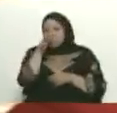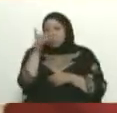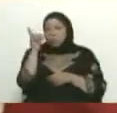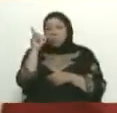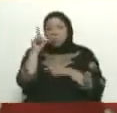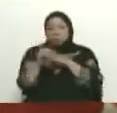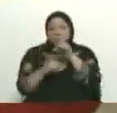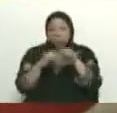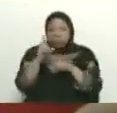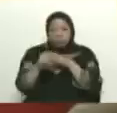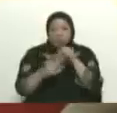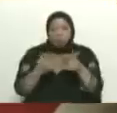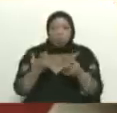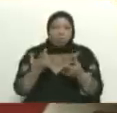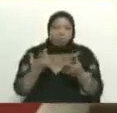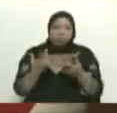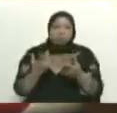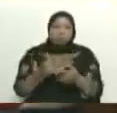redes sociales?